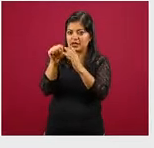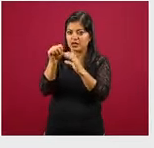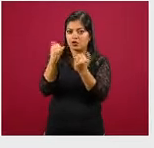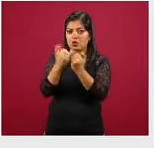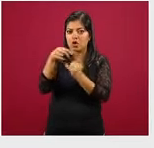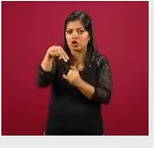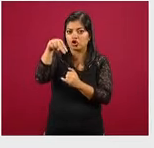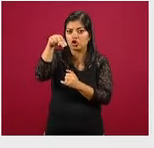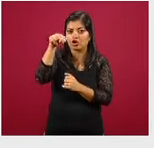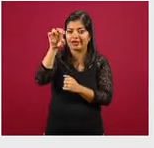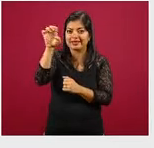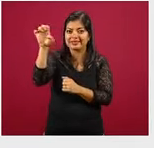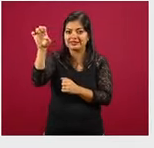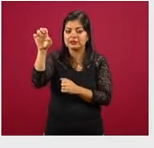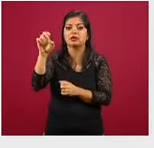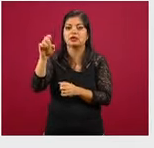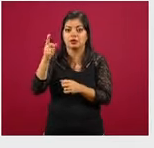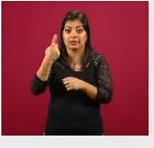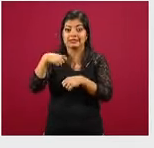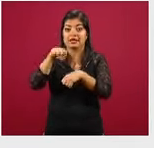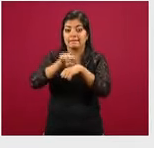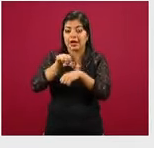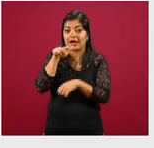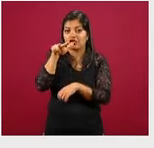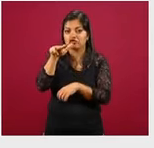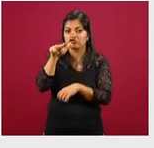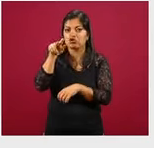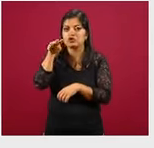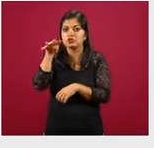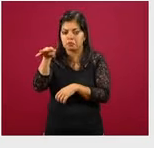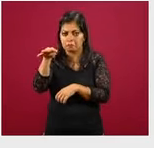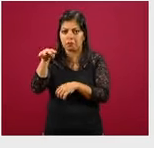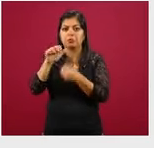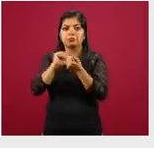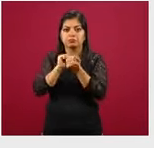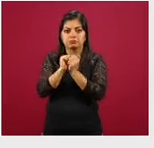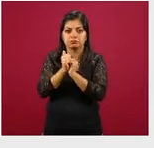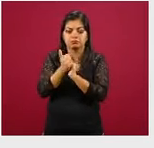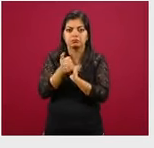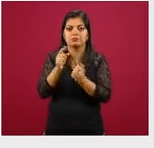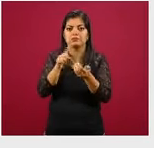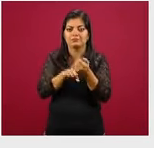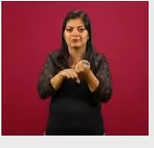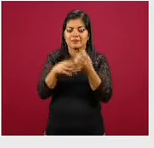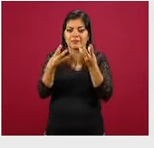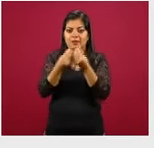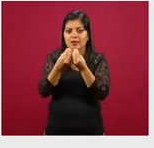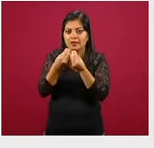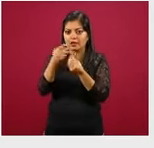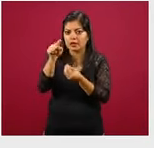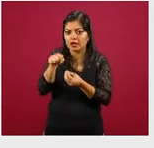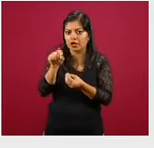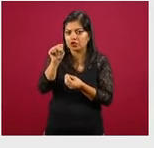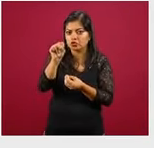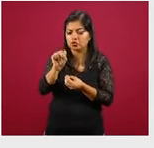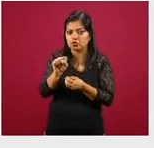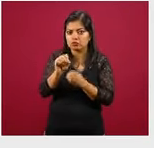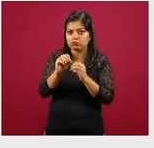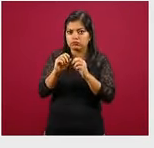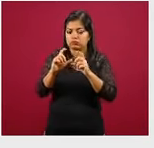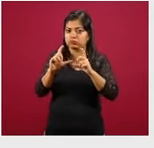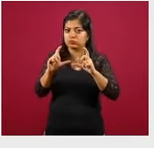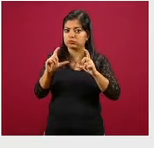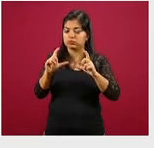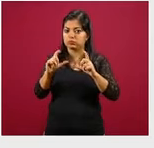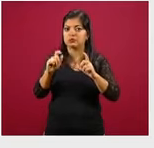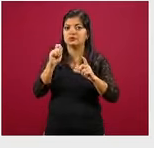noreste el que tiene varios casos. Ya para la semana 18-19 vemos más municipios integrándose en el sur, la mayor intensidad alrededor